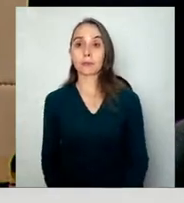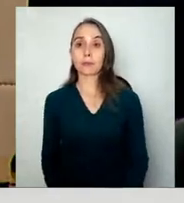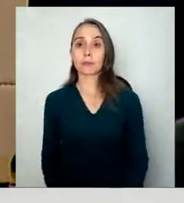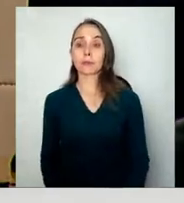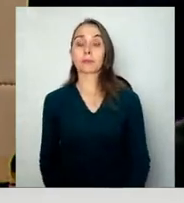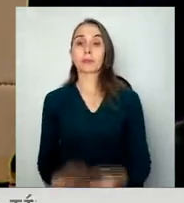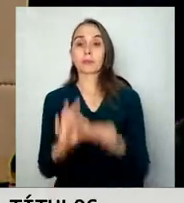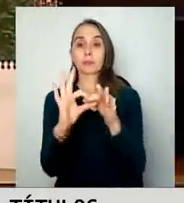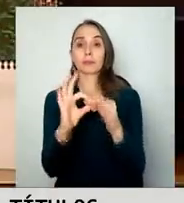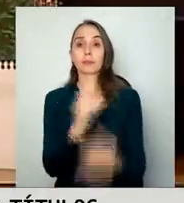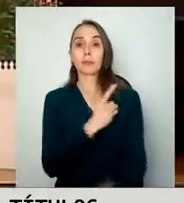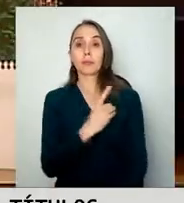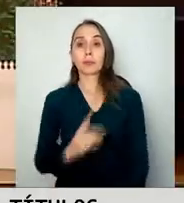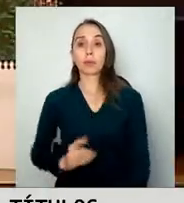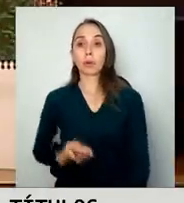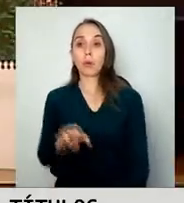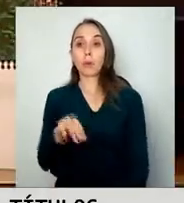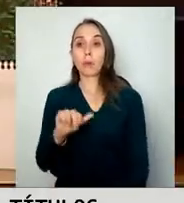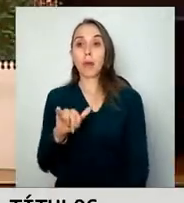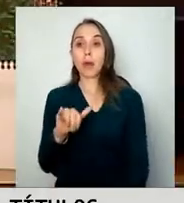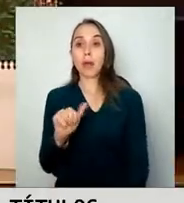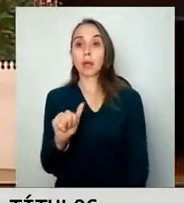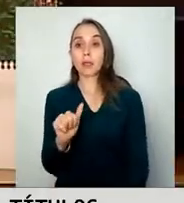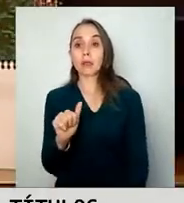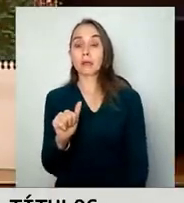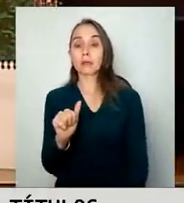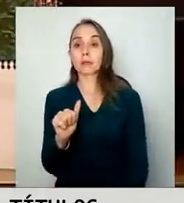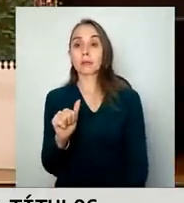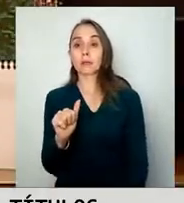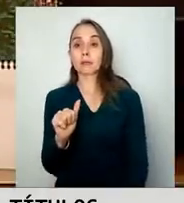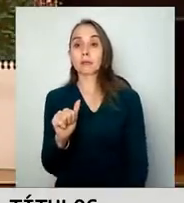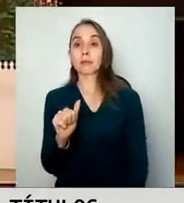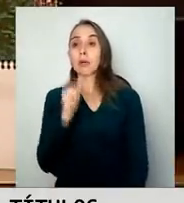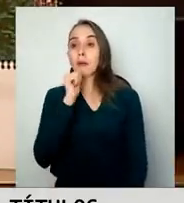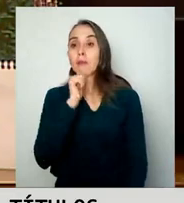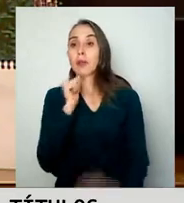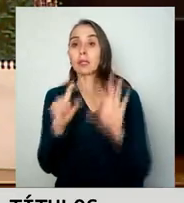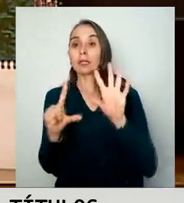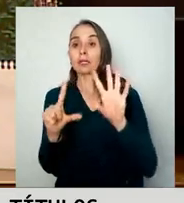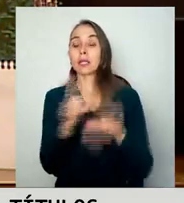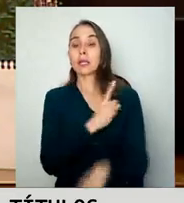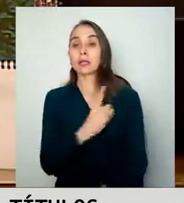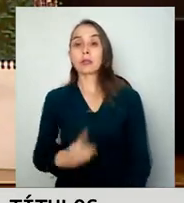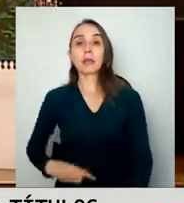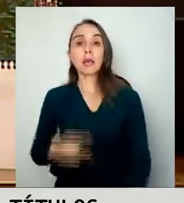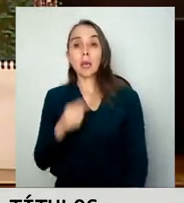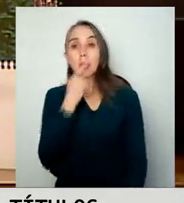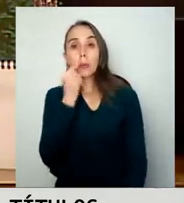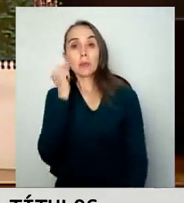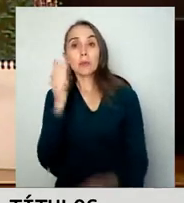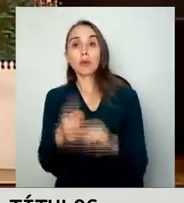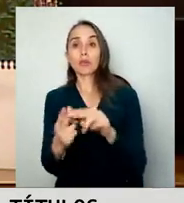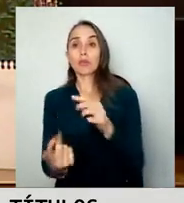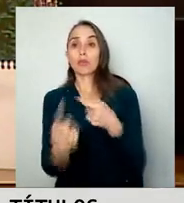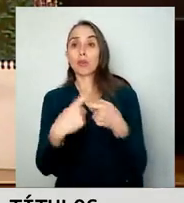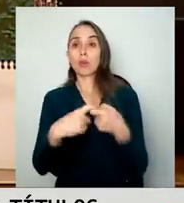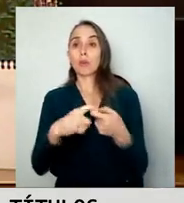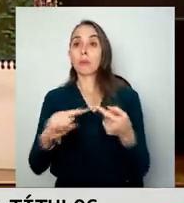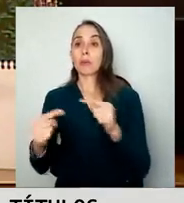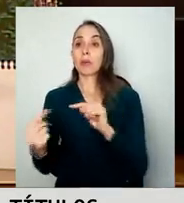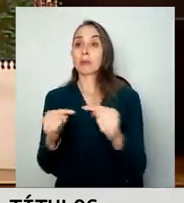Maya quedando siete diputados y diputadas inscritas para este debate